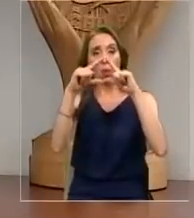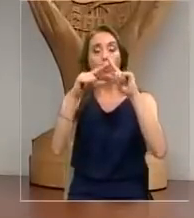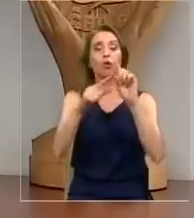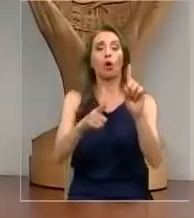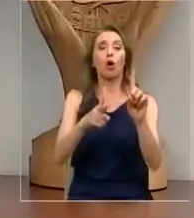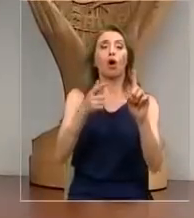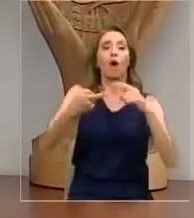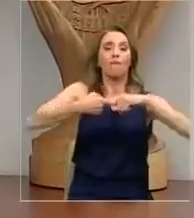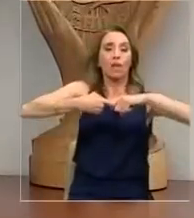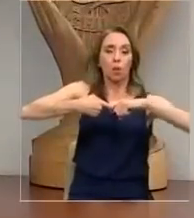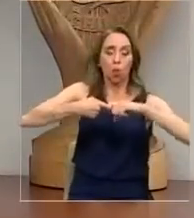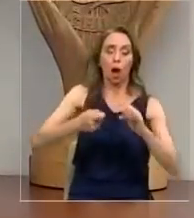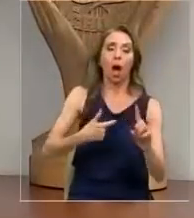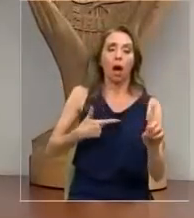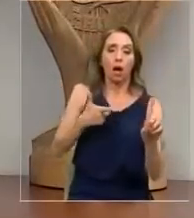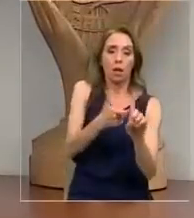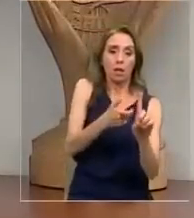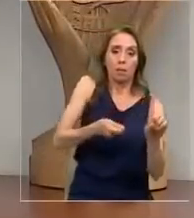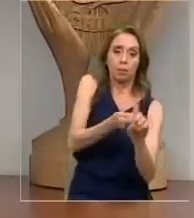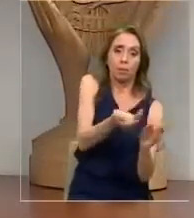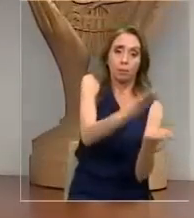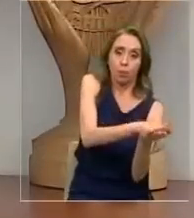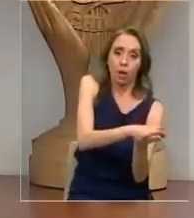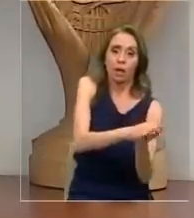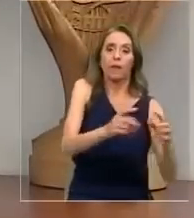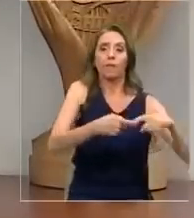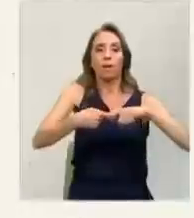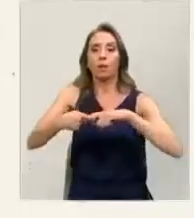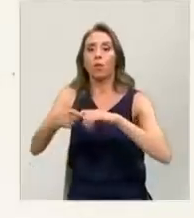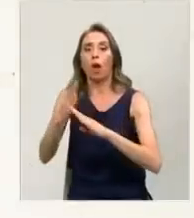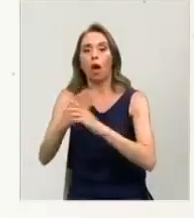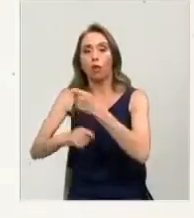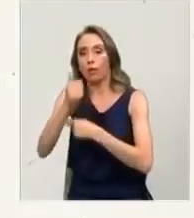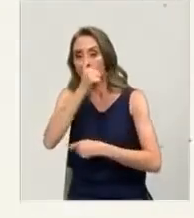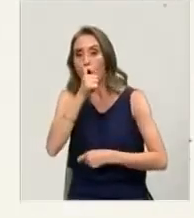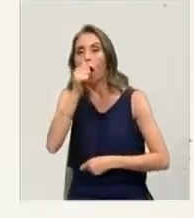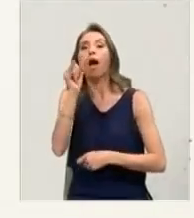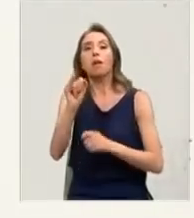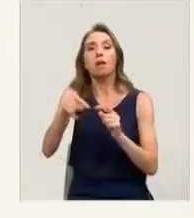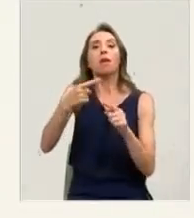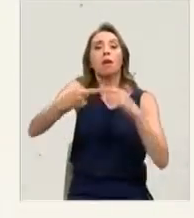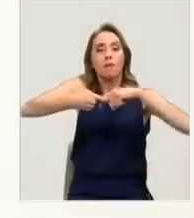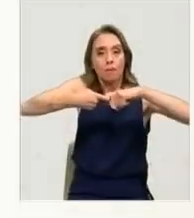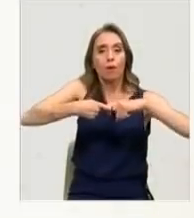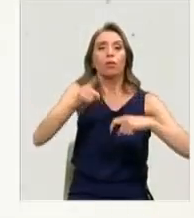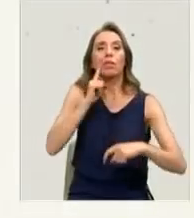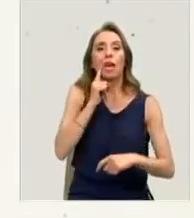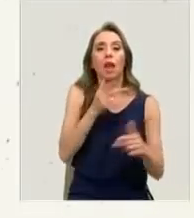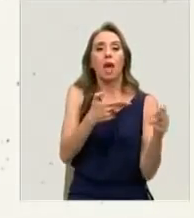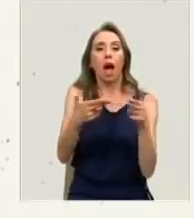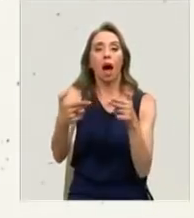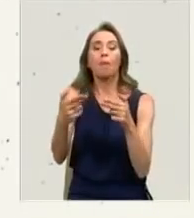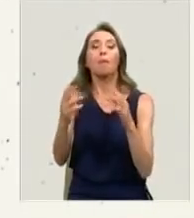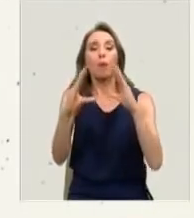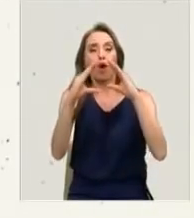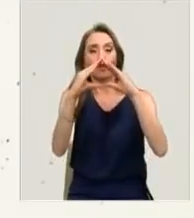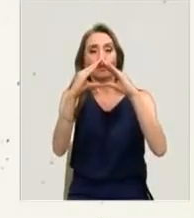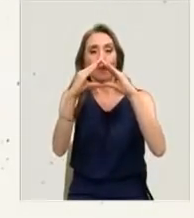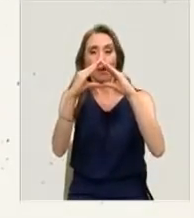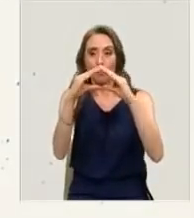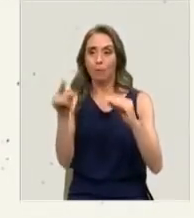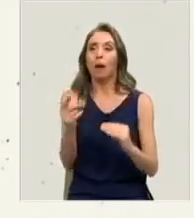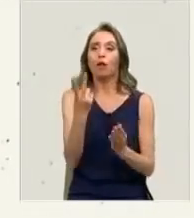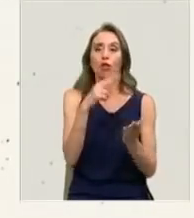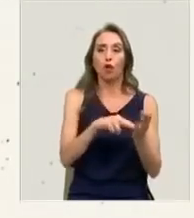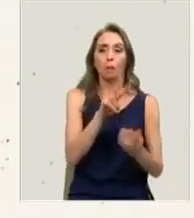el narcotráfico y al mismo tiempo el uso de las armas de fuego. Y así la Brigada de Homicidios de la PDI los ha agrupado.